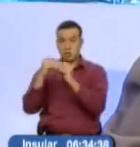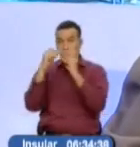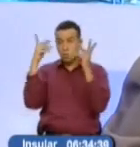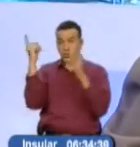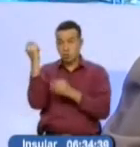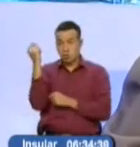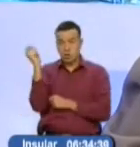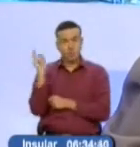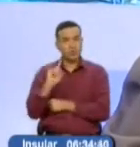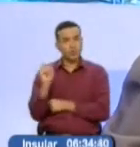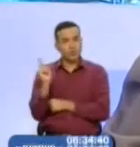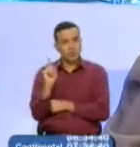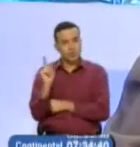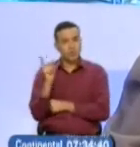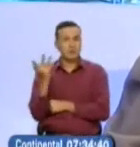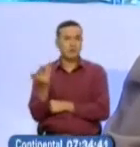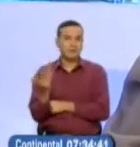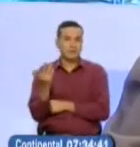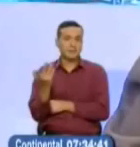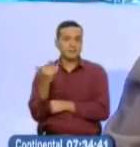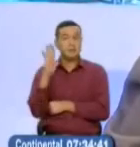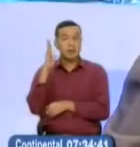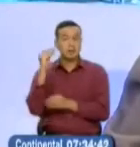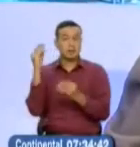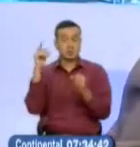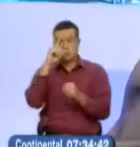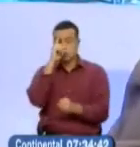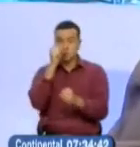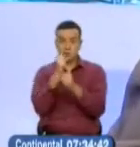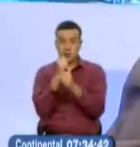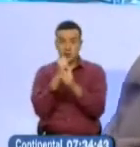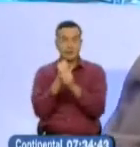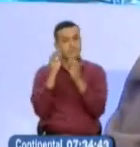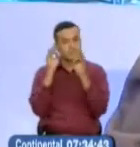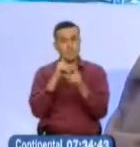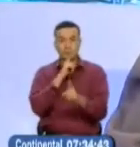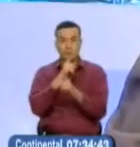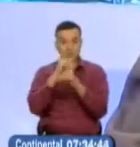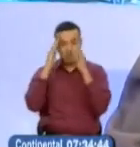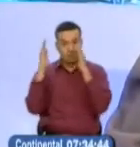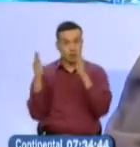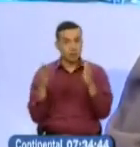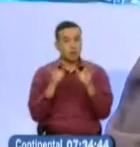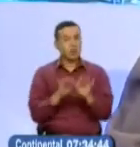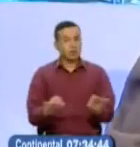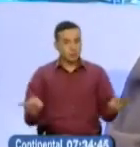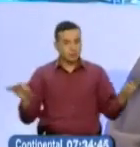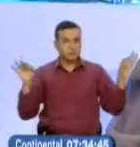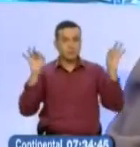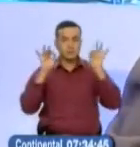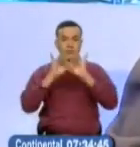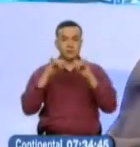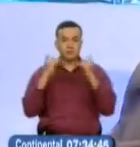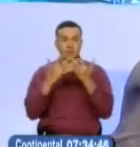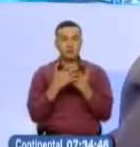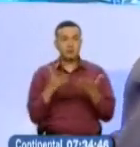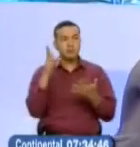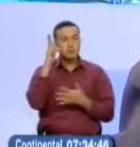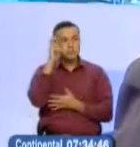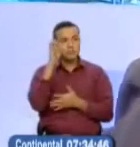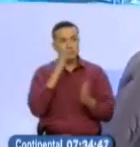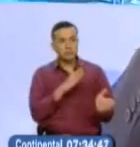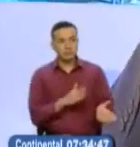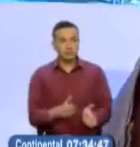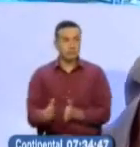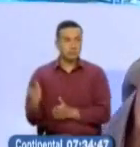necesariamente entonces y crea mucho empleo y y precisamente por eso es que es indispensable Ahora yo creo definir